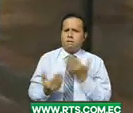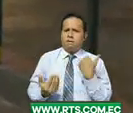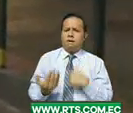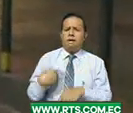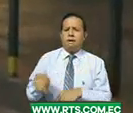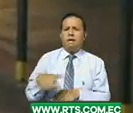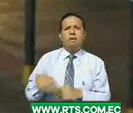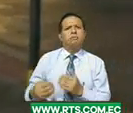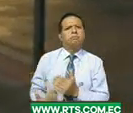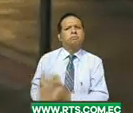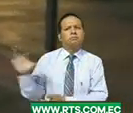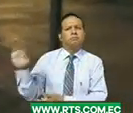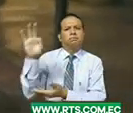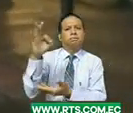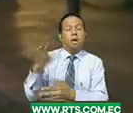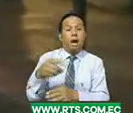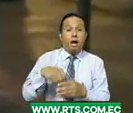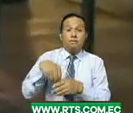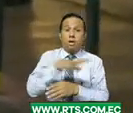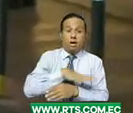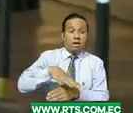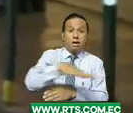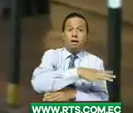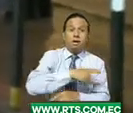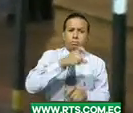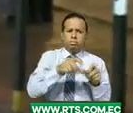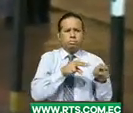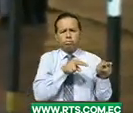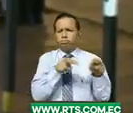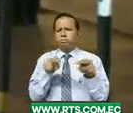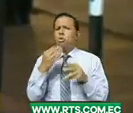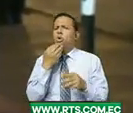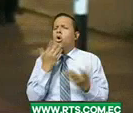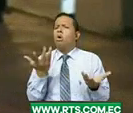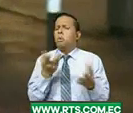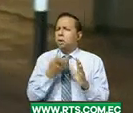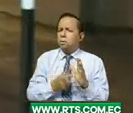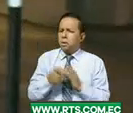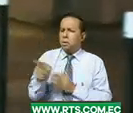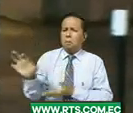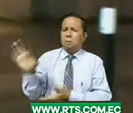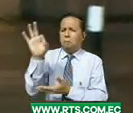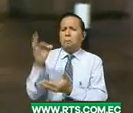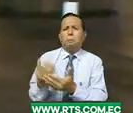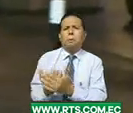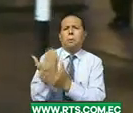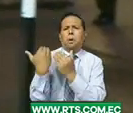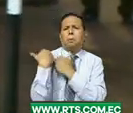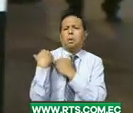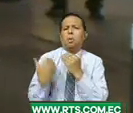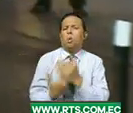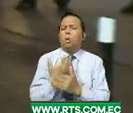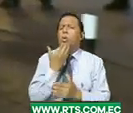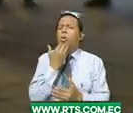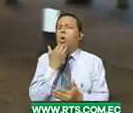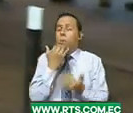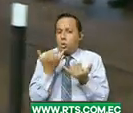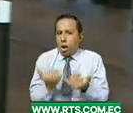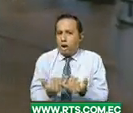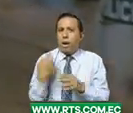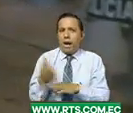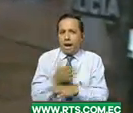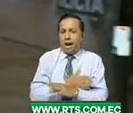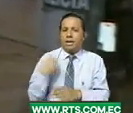sucediendo aquí en los exteriores de la alcaldía capitalina. ¿Cómo fue la posesión de Santiago Guarderas? Nosotros les hemos preparado